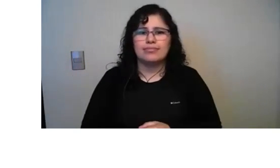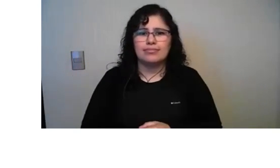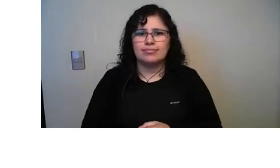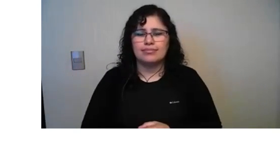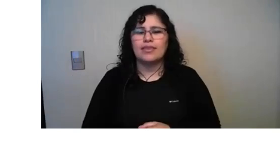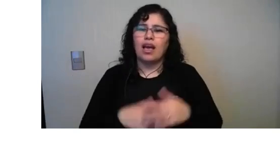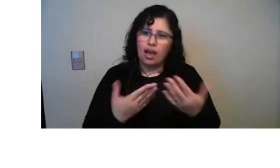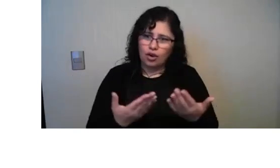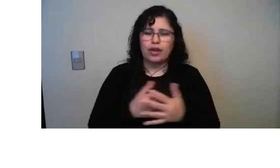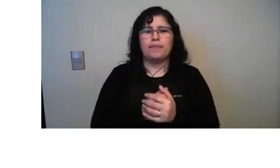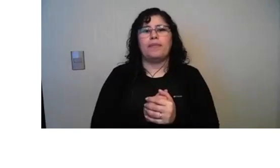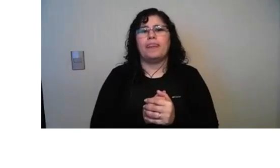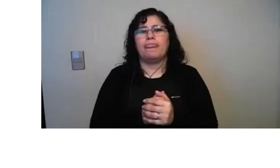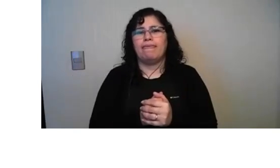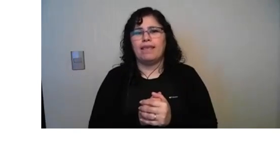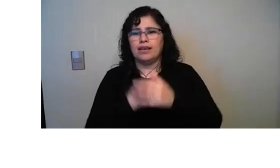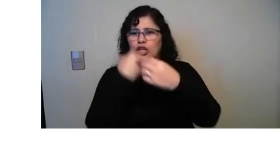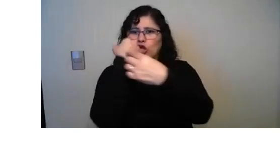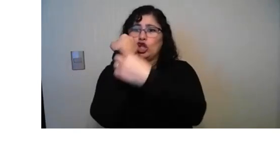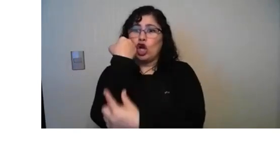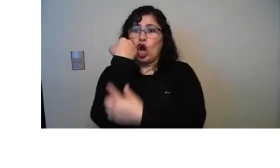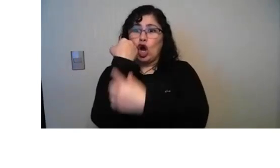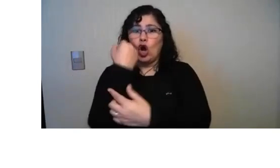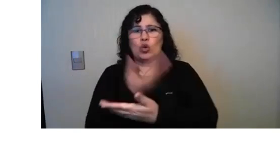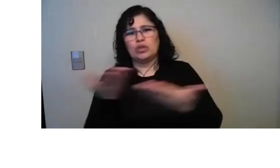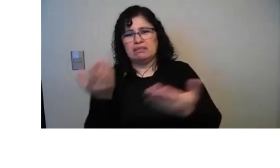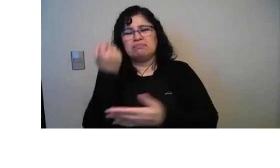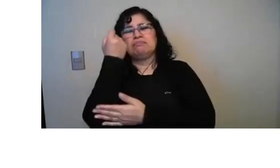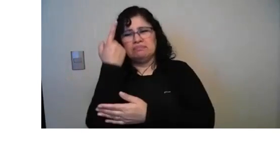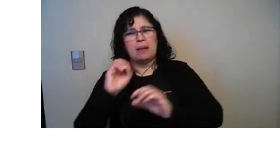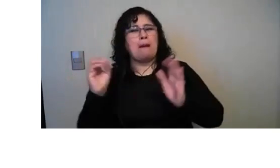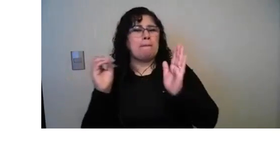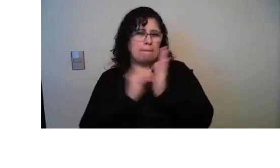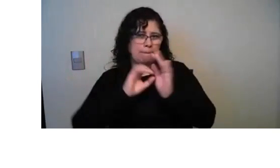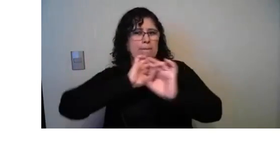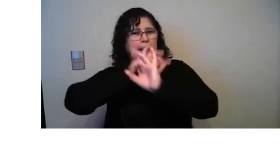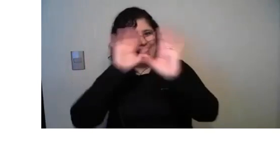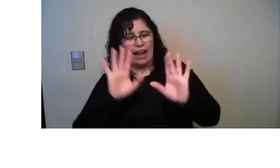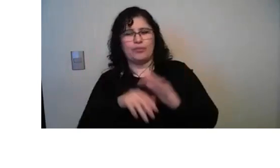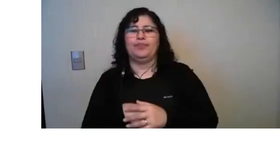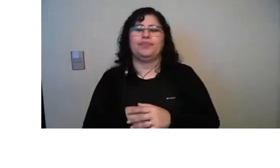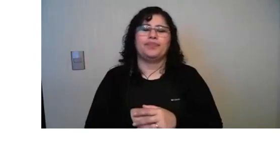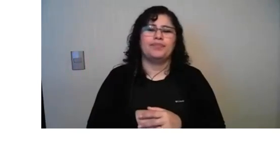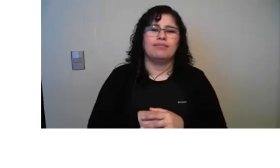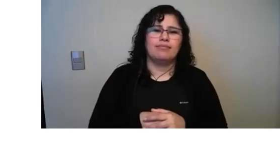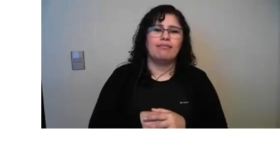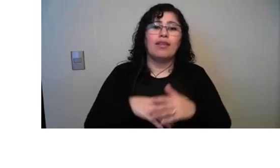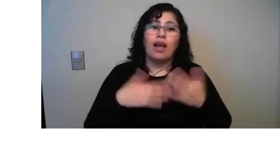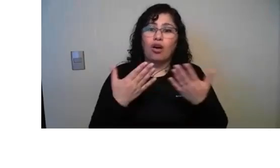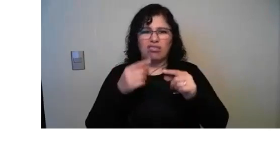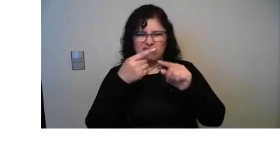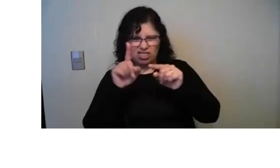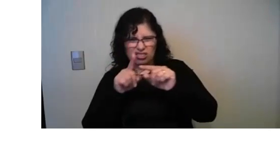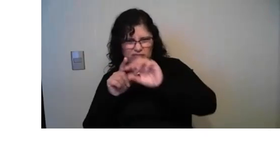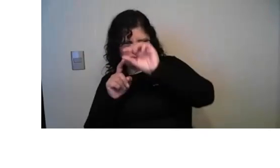tronco, el contexto, van a ir relacionando estos nombres y le va a ser un poco más fácil. El resto de las estructuras que están aquí, o de